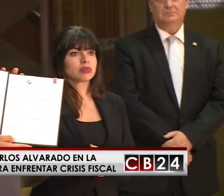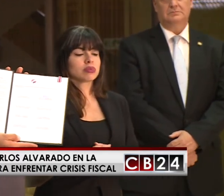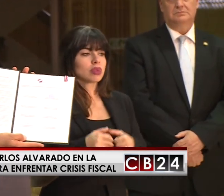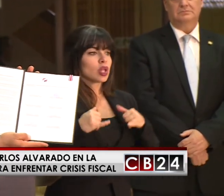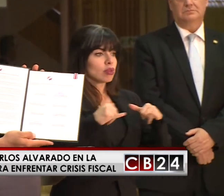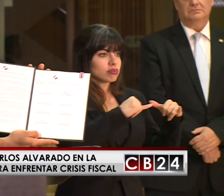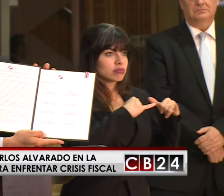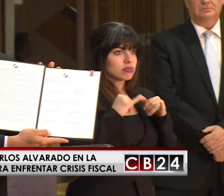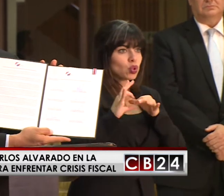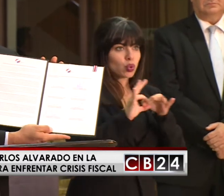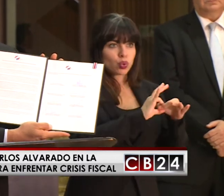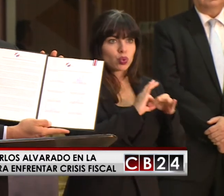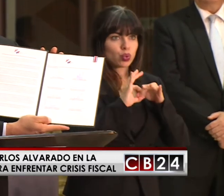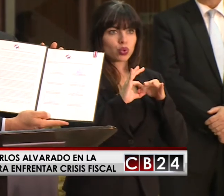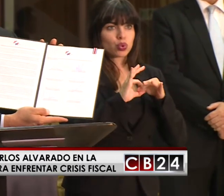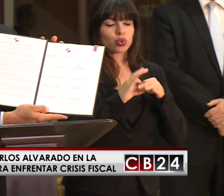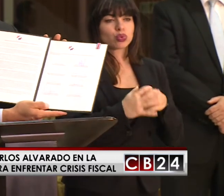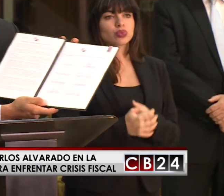conjunta